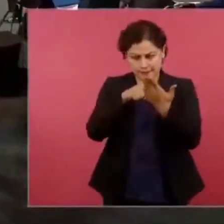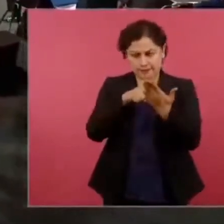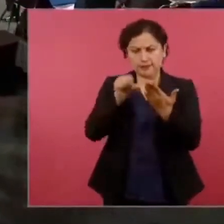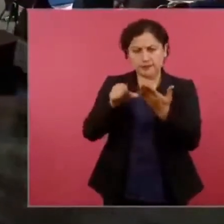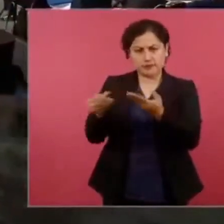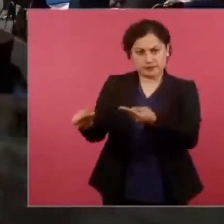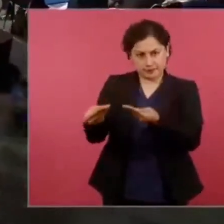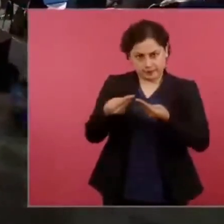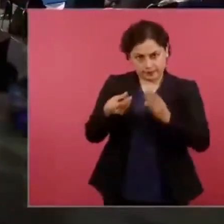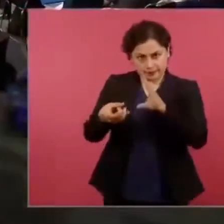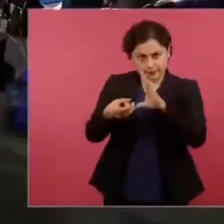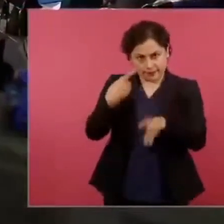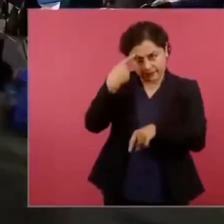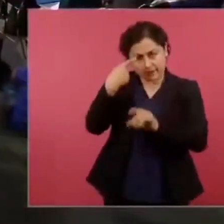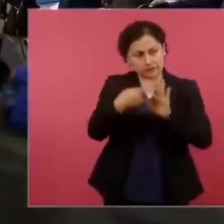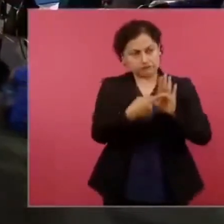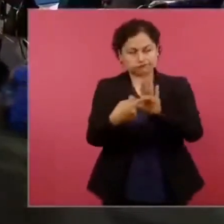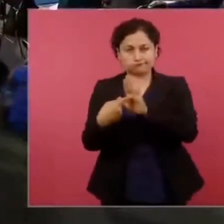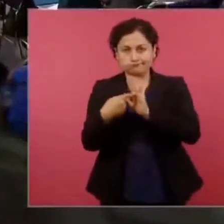idea.